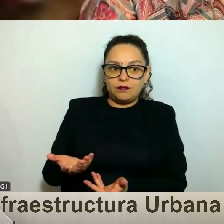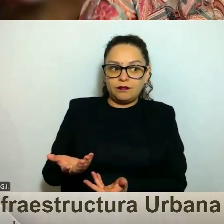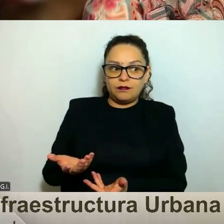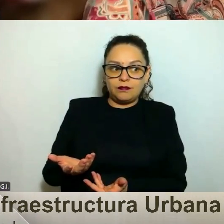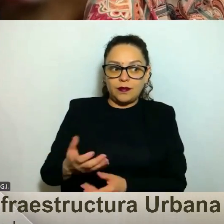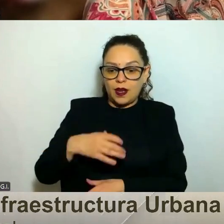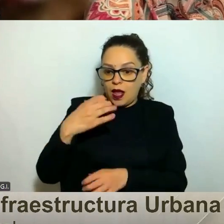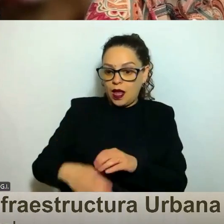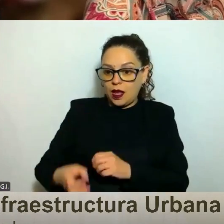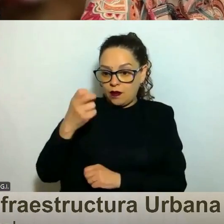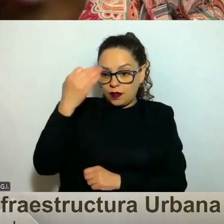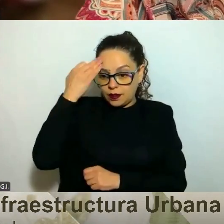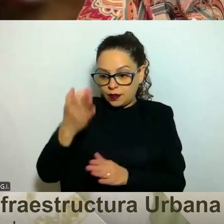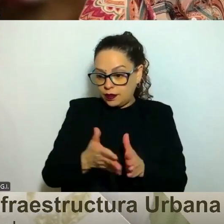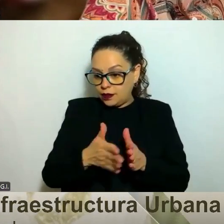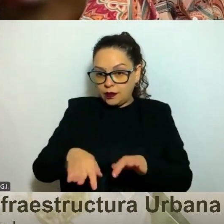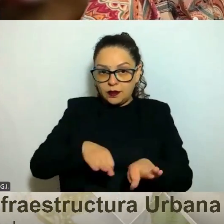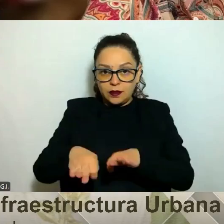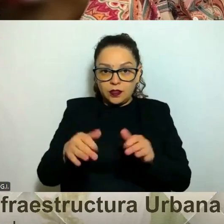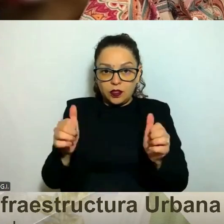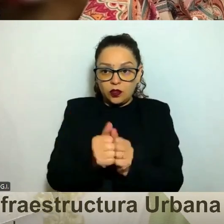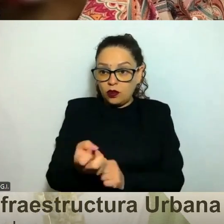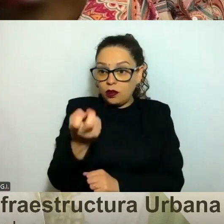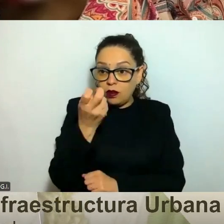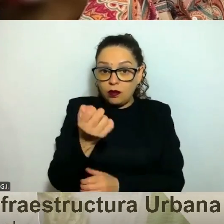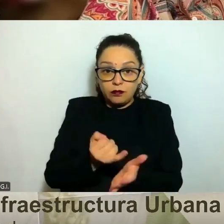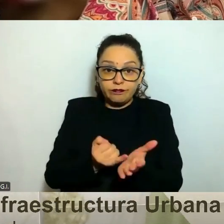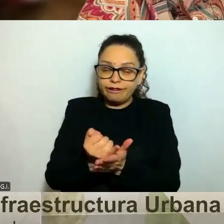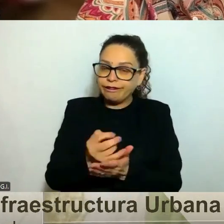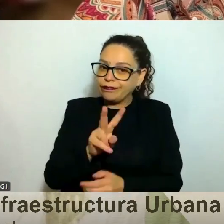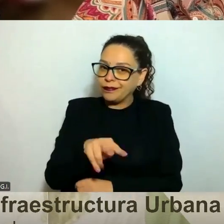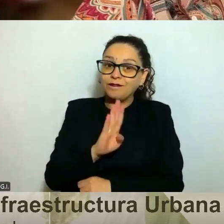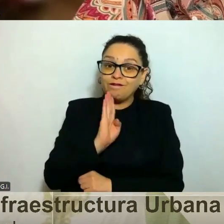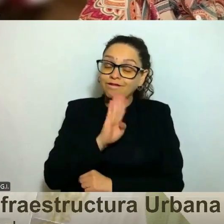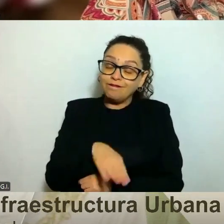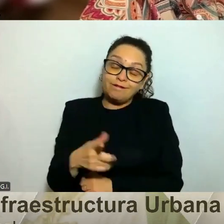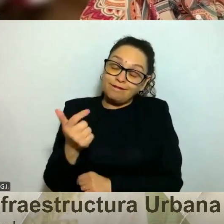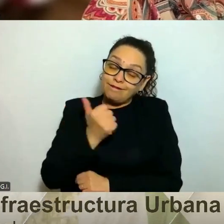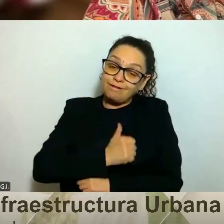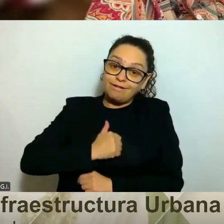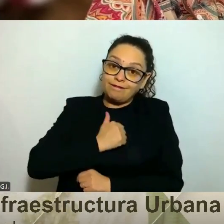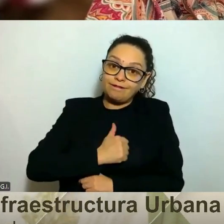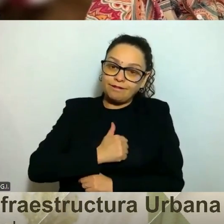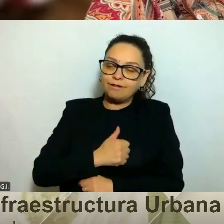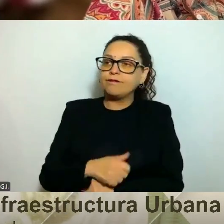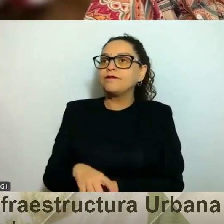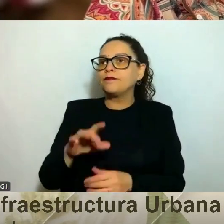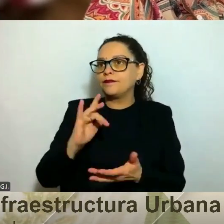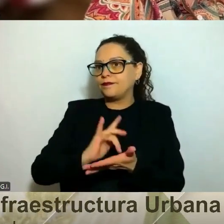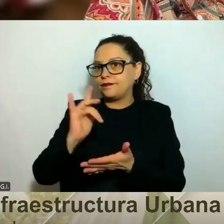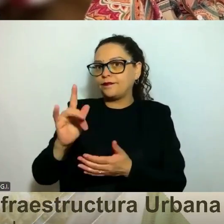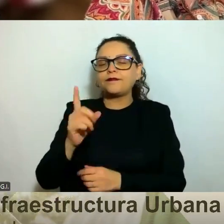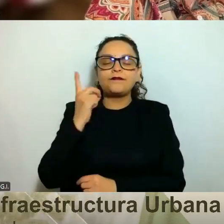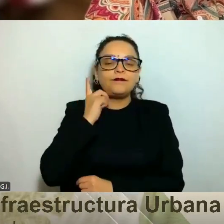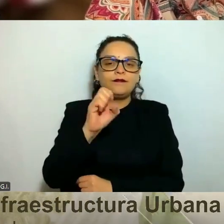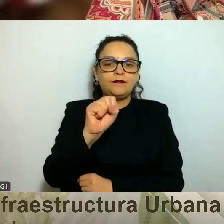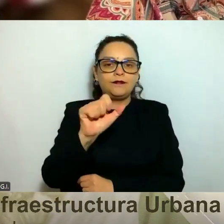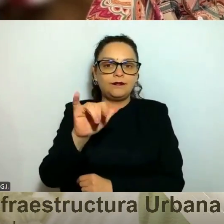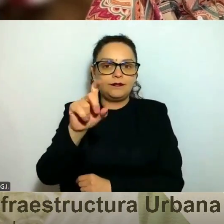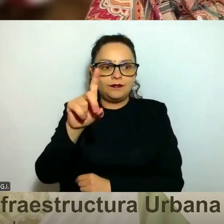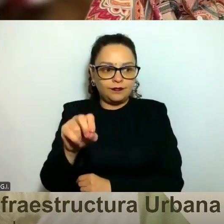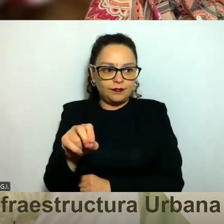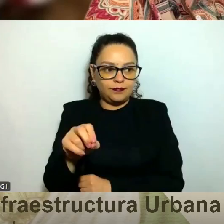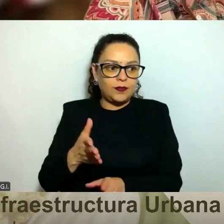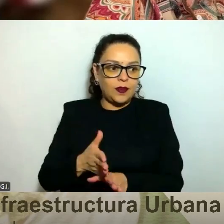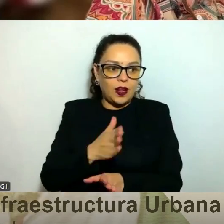cuanto. Gracias, diputada Salido. Normalmente llegamos a acuerdos en